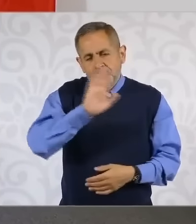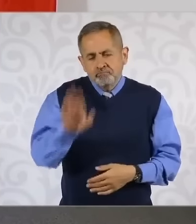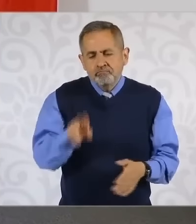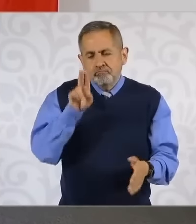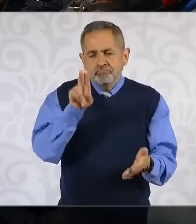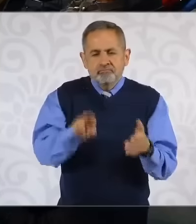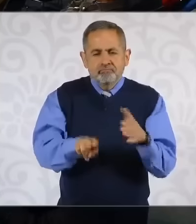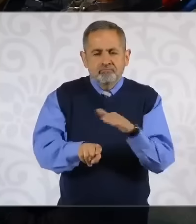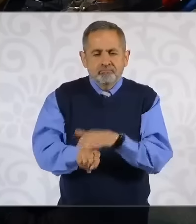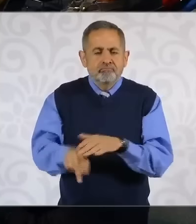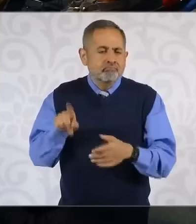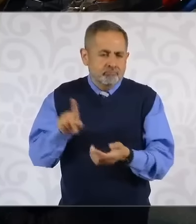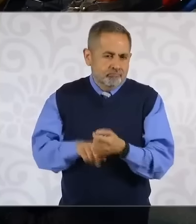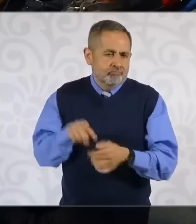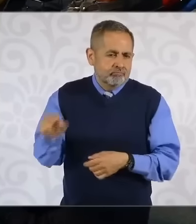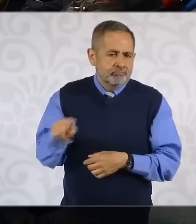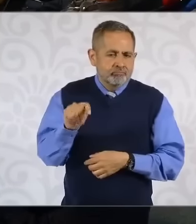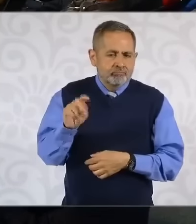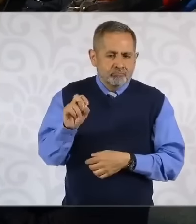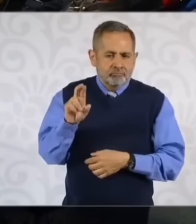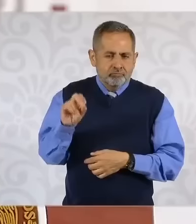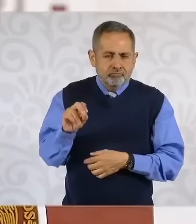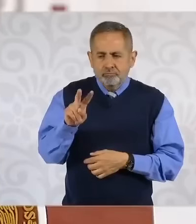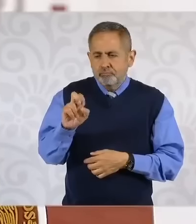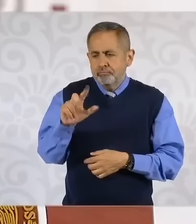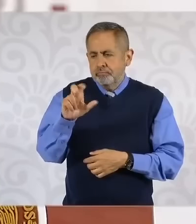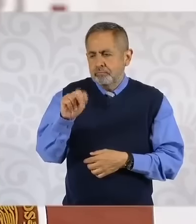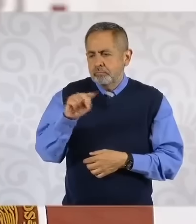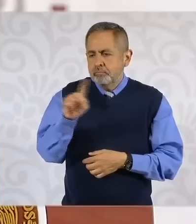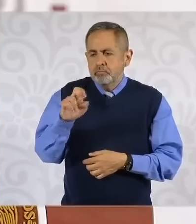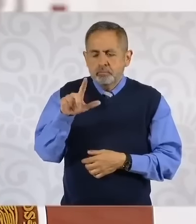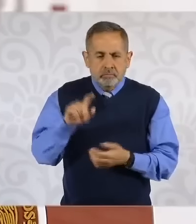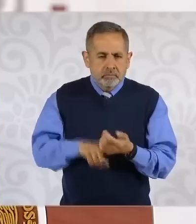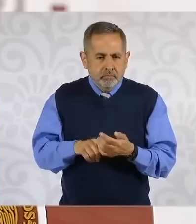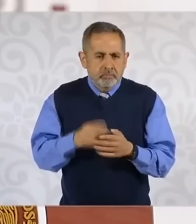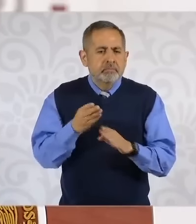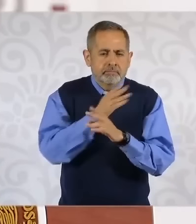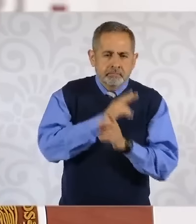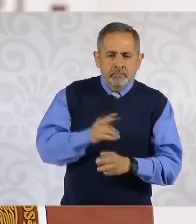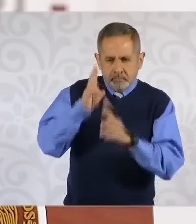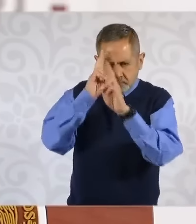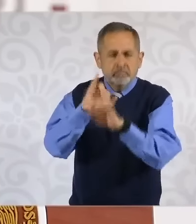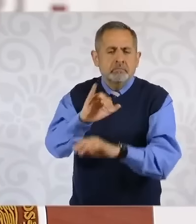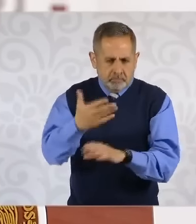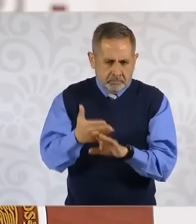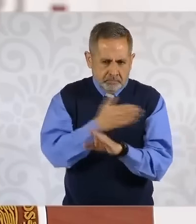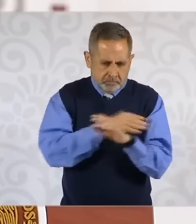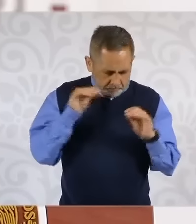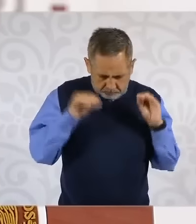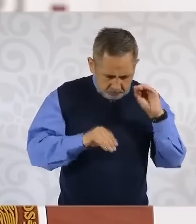quieren, antes de irnos también presentamos este homenaje también que le tenemos preparado,